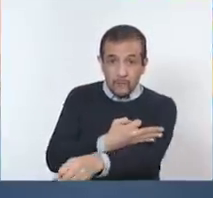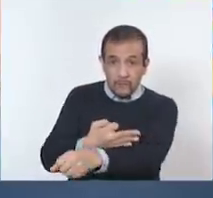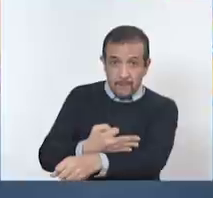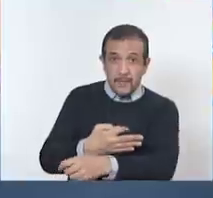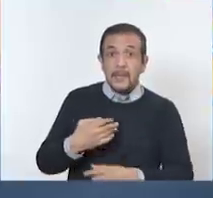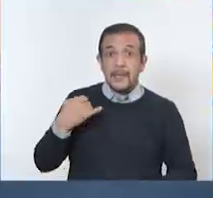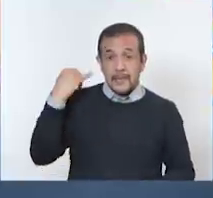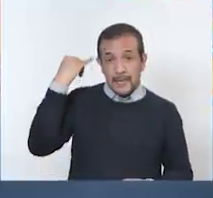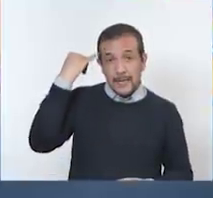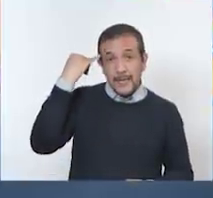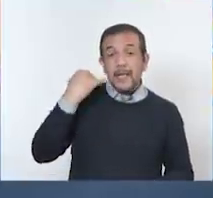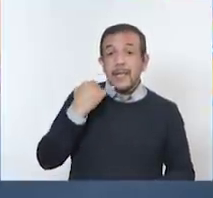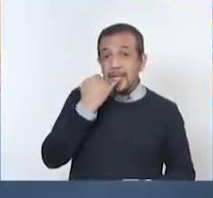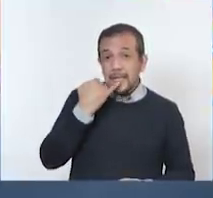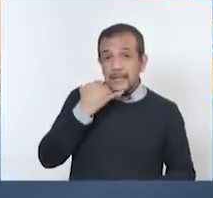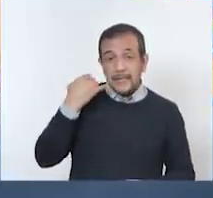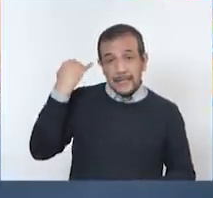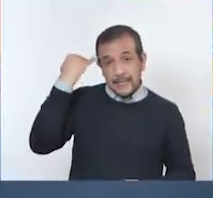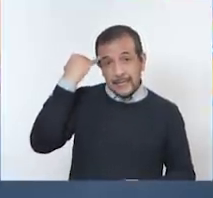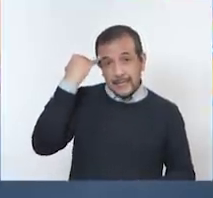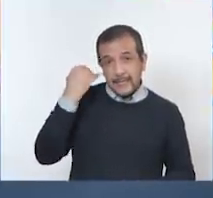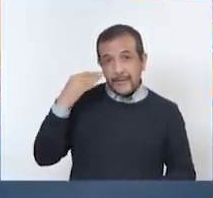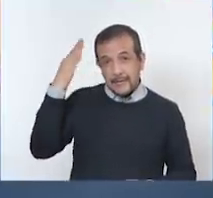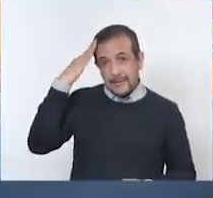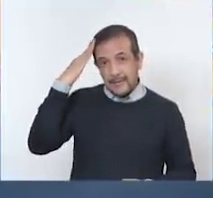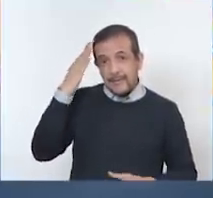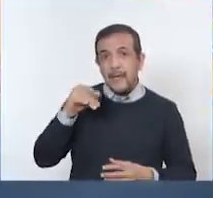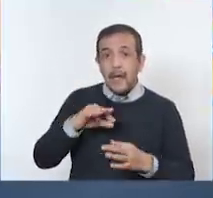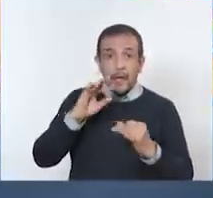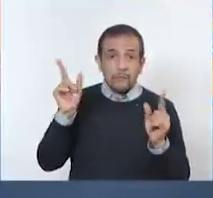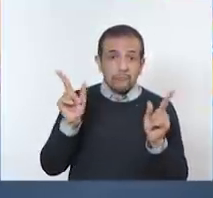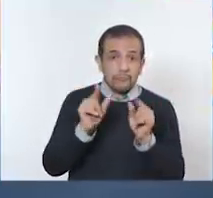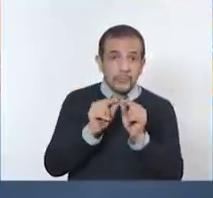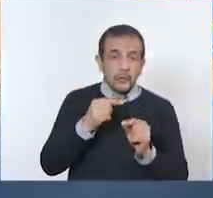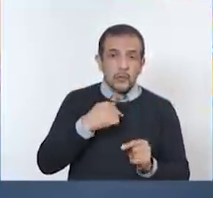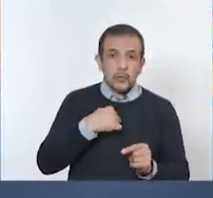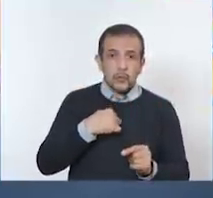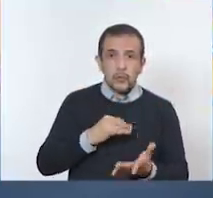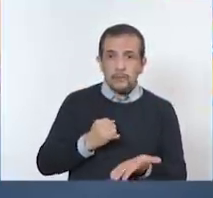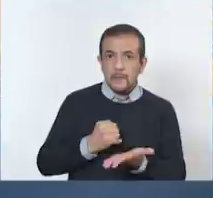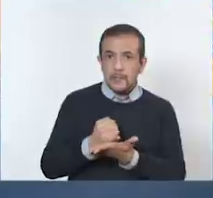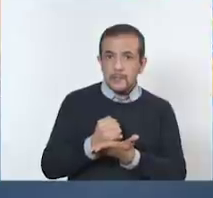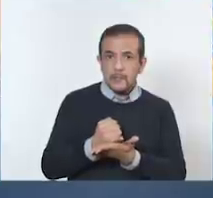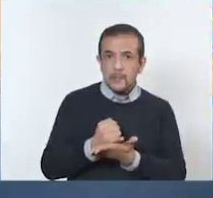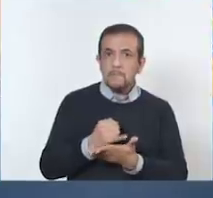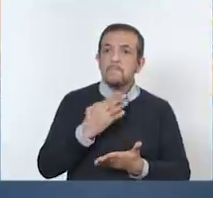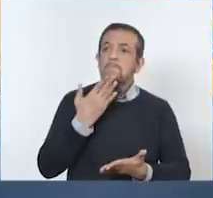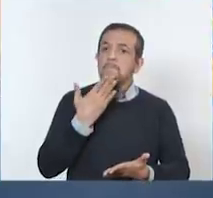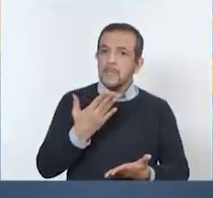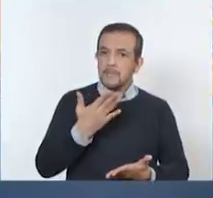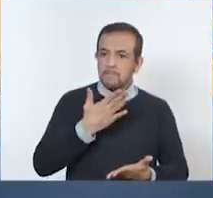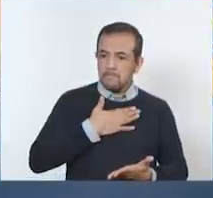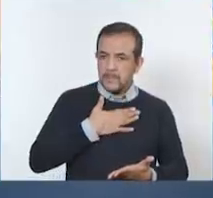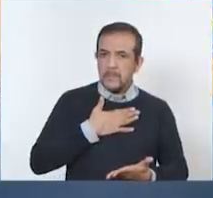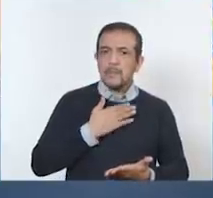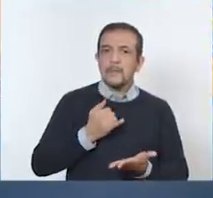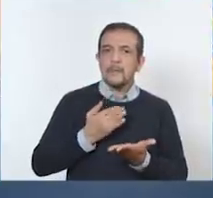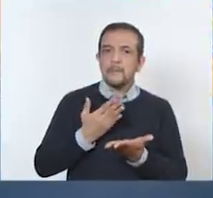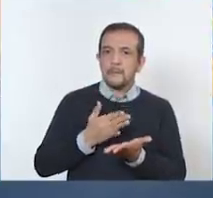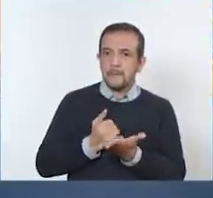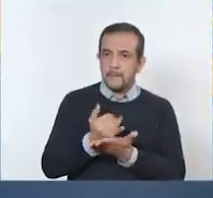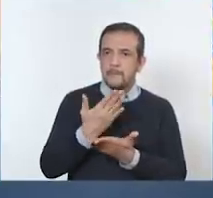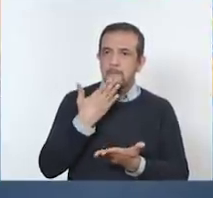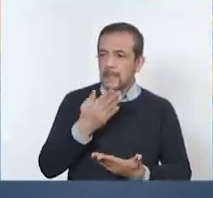familia en tu lengua materna. Hasta aquí terminamos con Tomo decisiones para mi bien y el de todos. Espero que lo